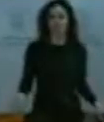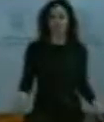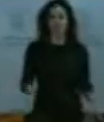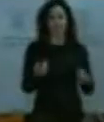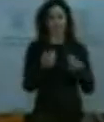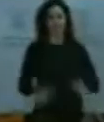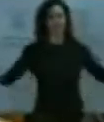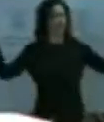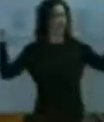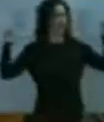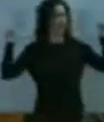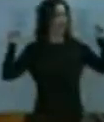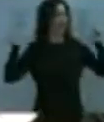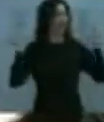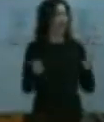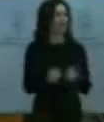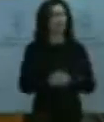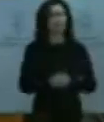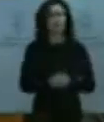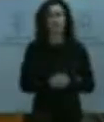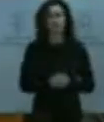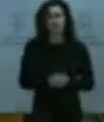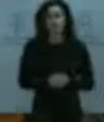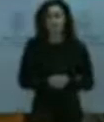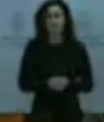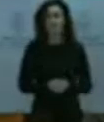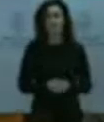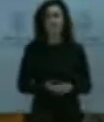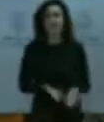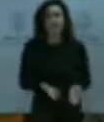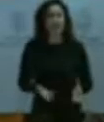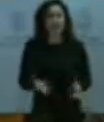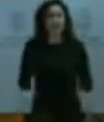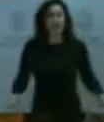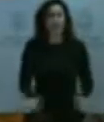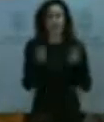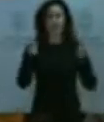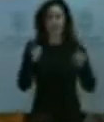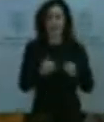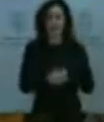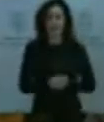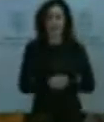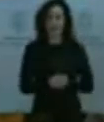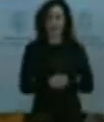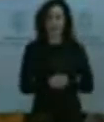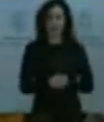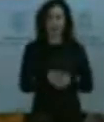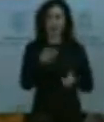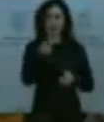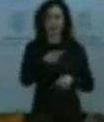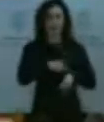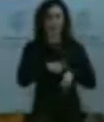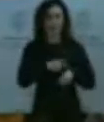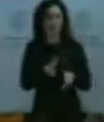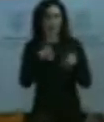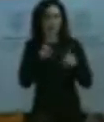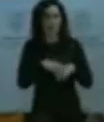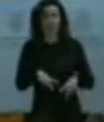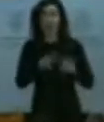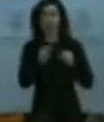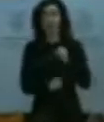Nada, absolutamente nada. Usted ya ha ganado el tiempo necesario para finalizar la legislatura y se acabó. El que venga